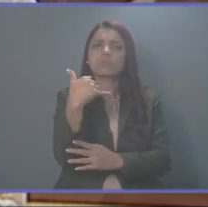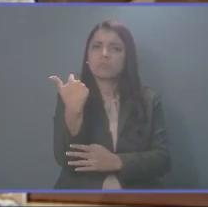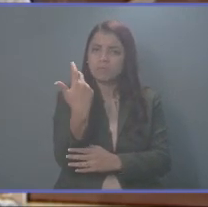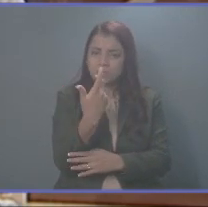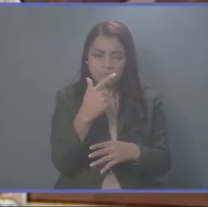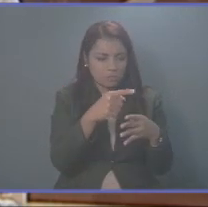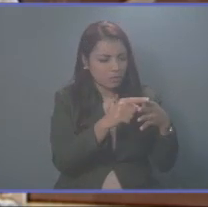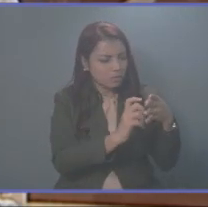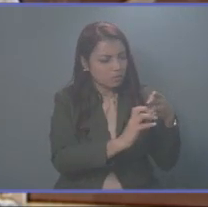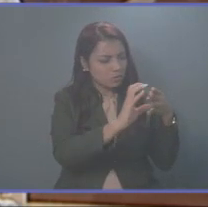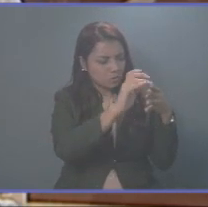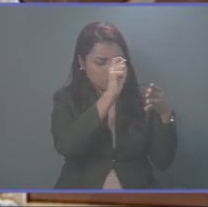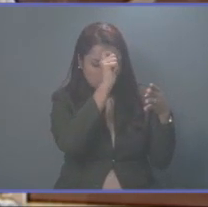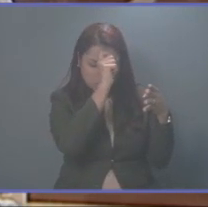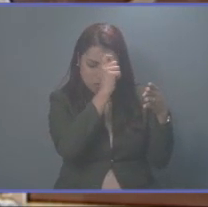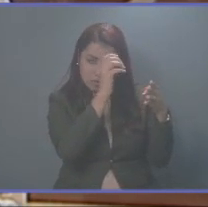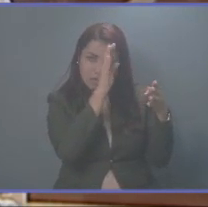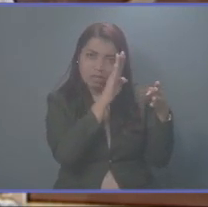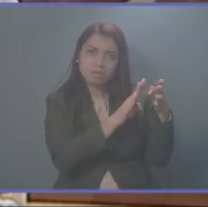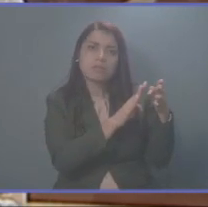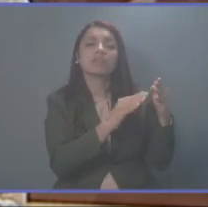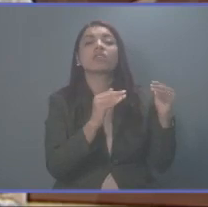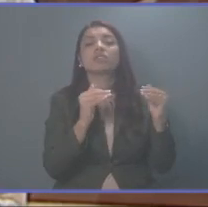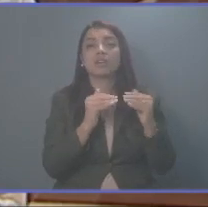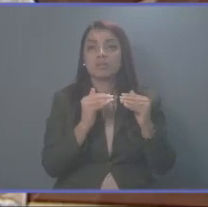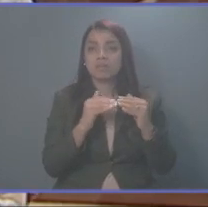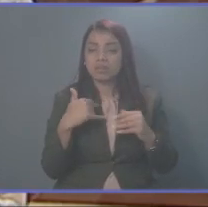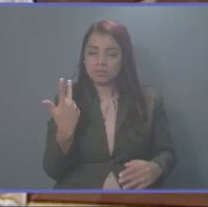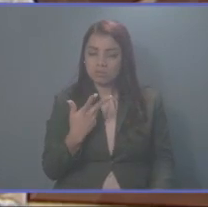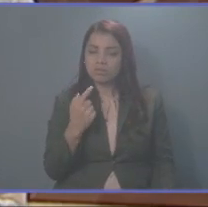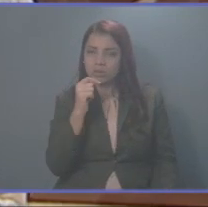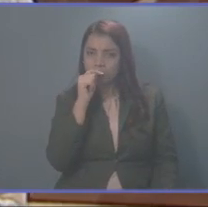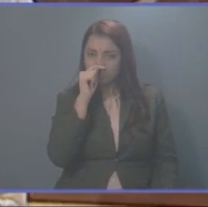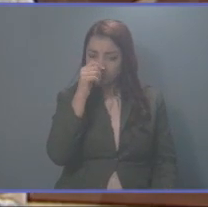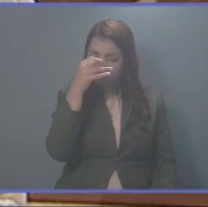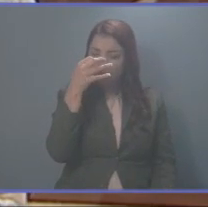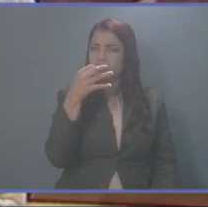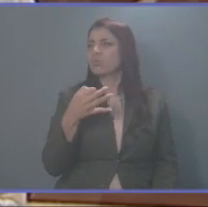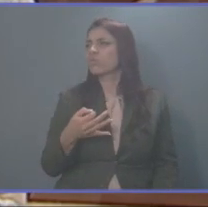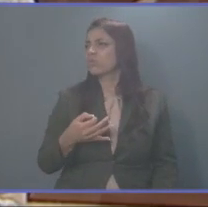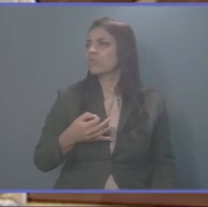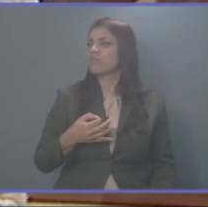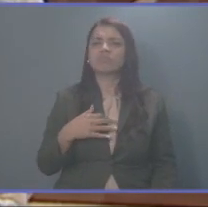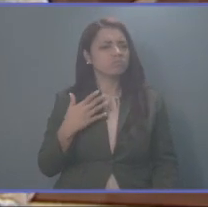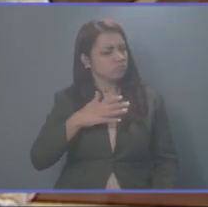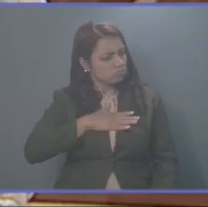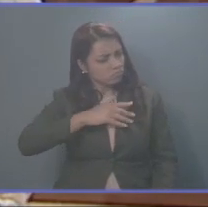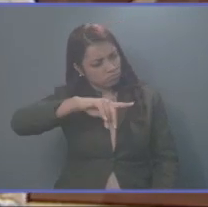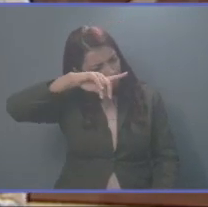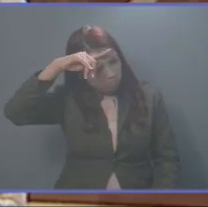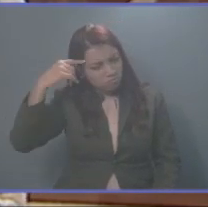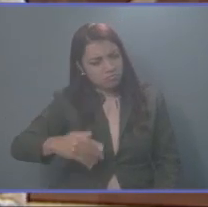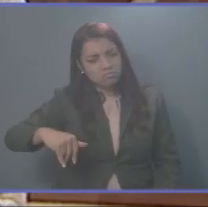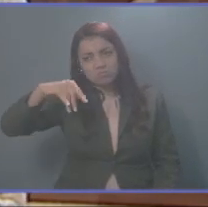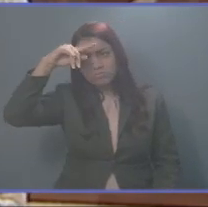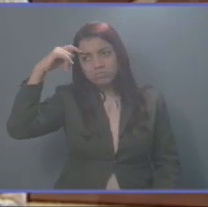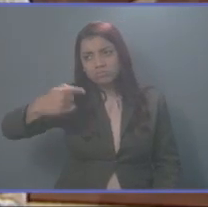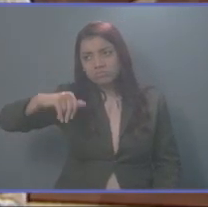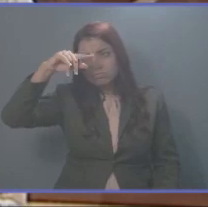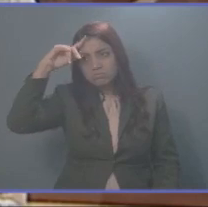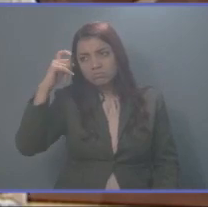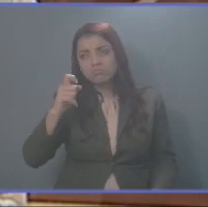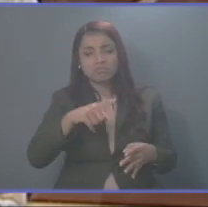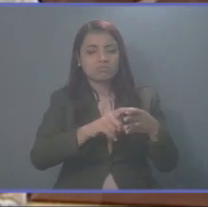a la Constitución y, por qué no decirlo, también nuestro orgullo, que cumplamos nuestras tareas establecidas en la Carta